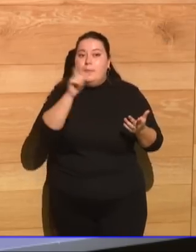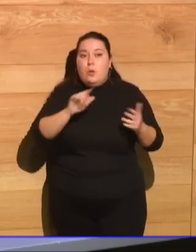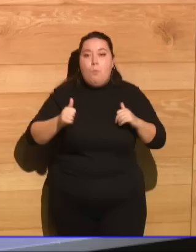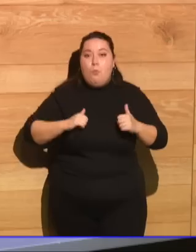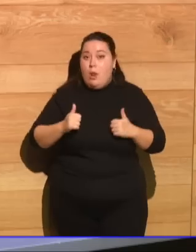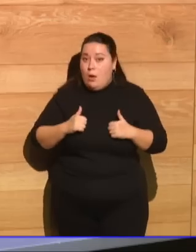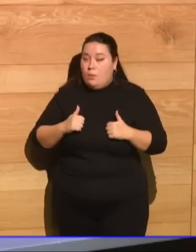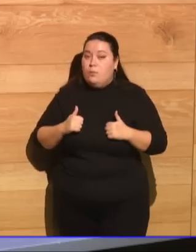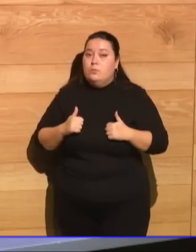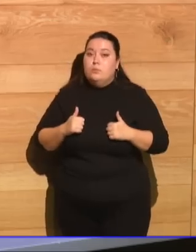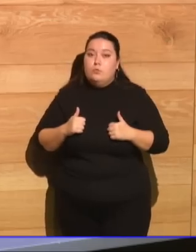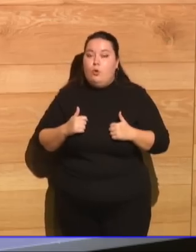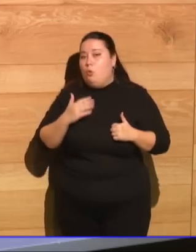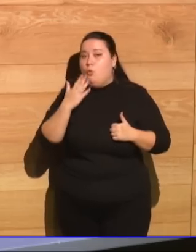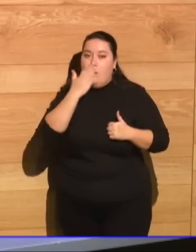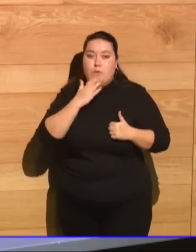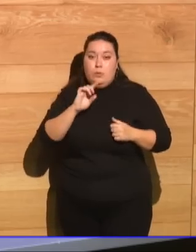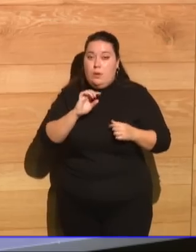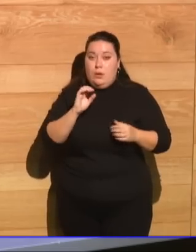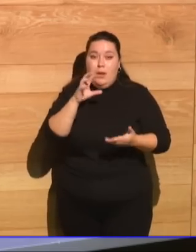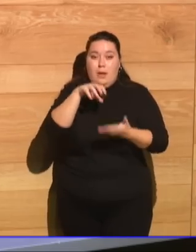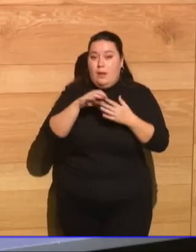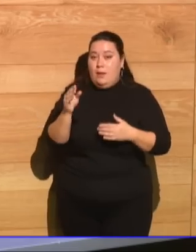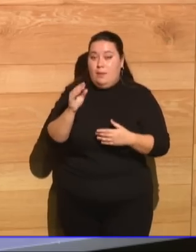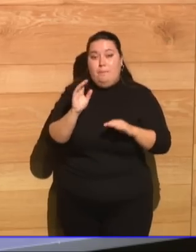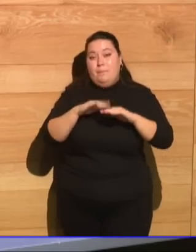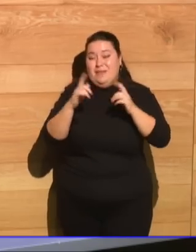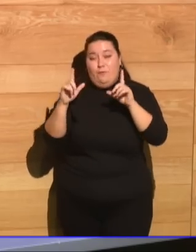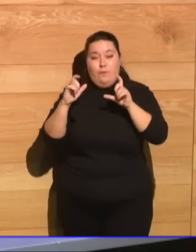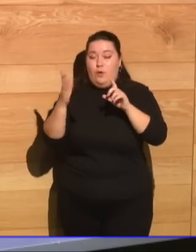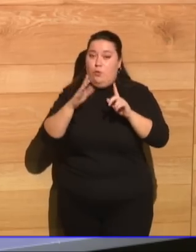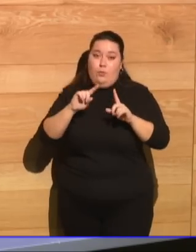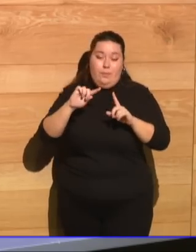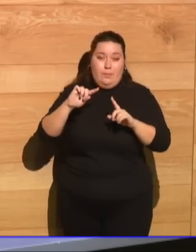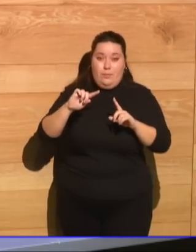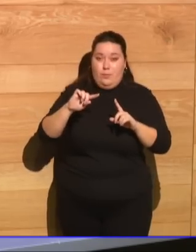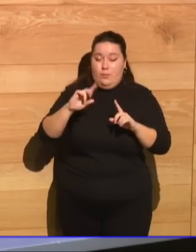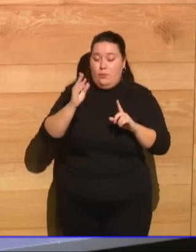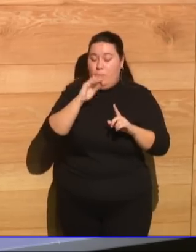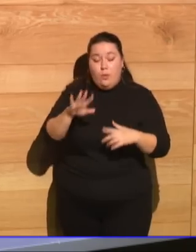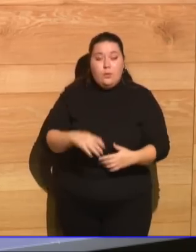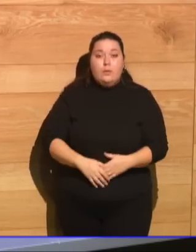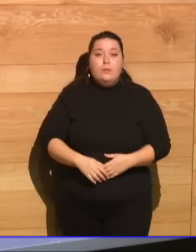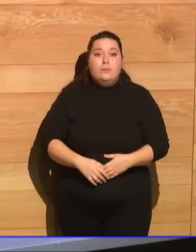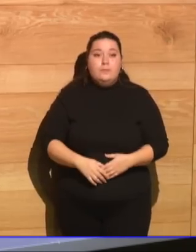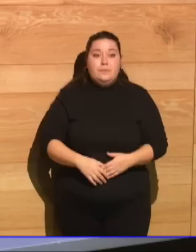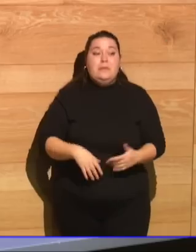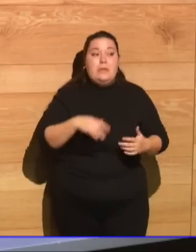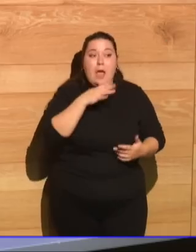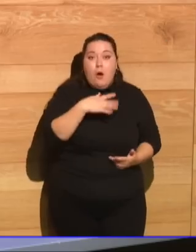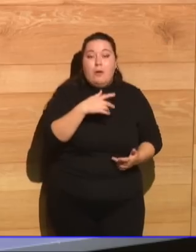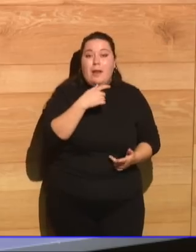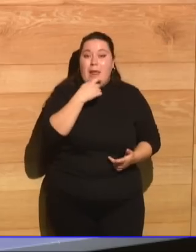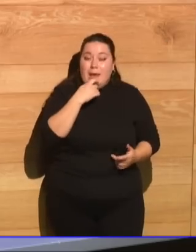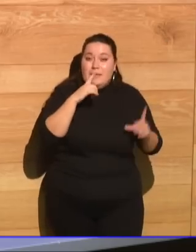como la gran escuela en fotografía. Y muchas veces la fotografía inglesa, y aún ahora, tiene una tradición